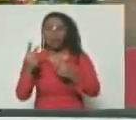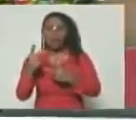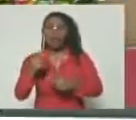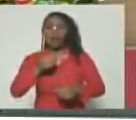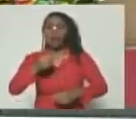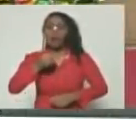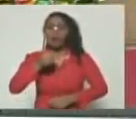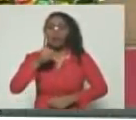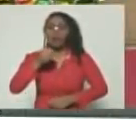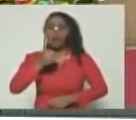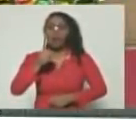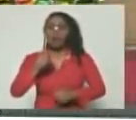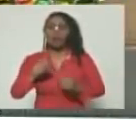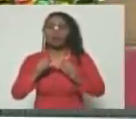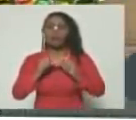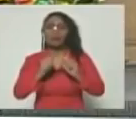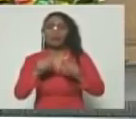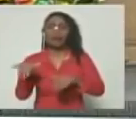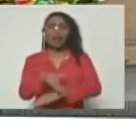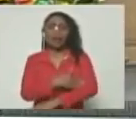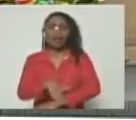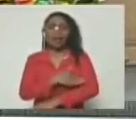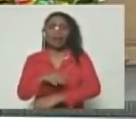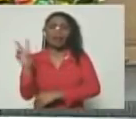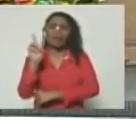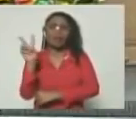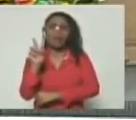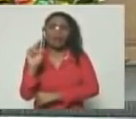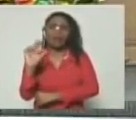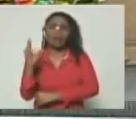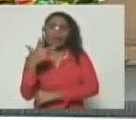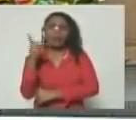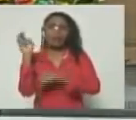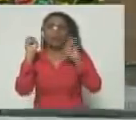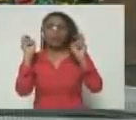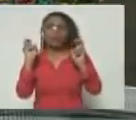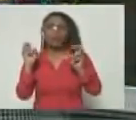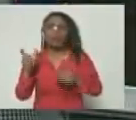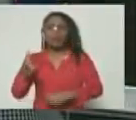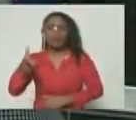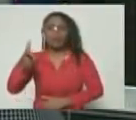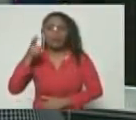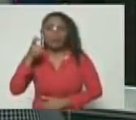discursos permanentes en las calles de Venezuela. Y un tercer tema, el tema de la seguridad.